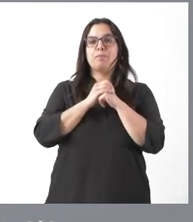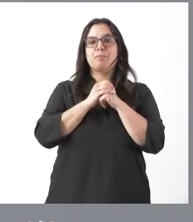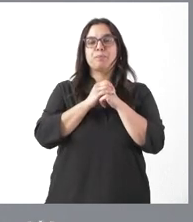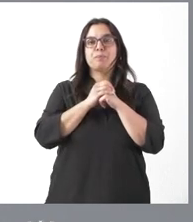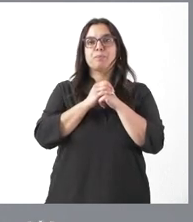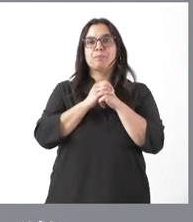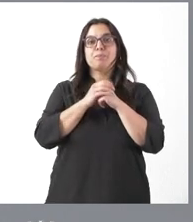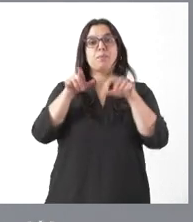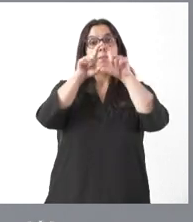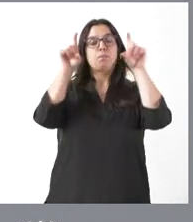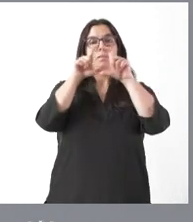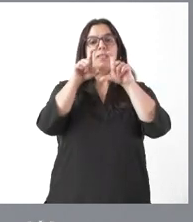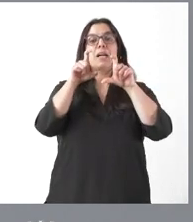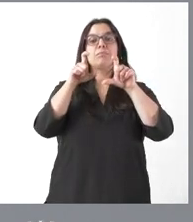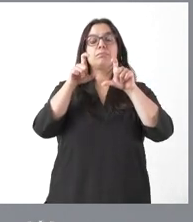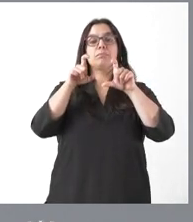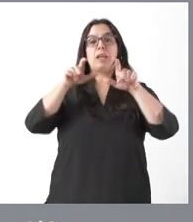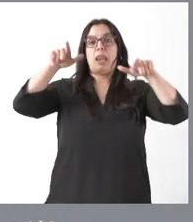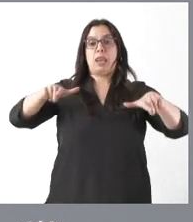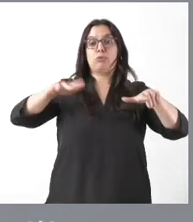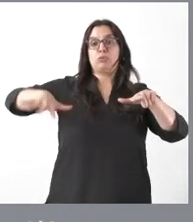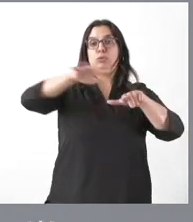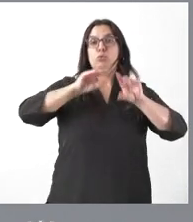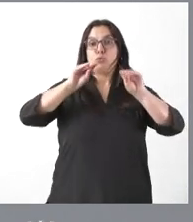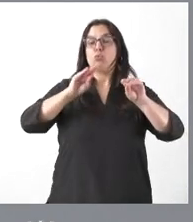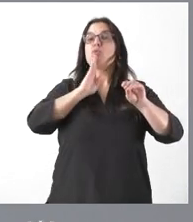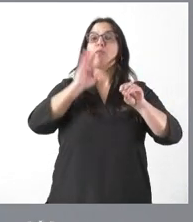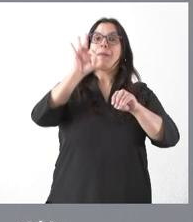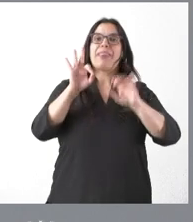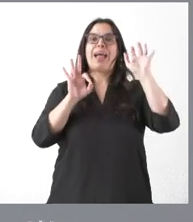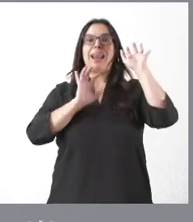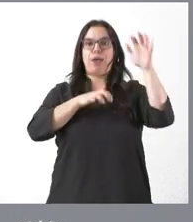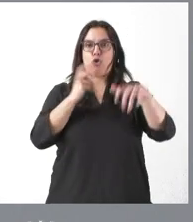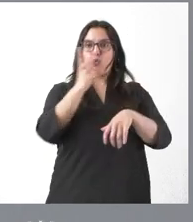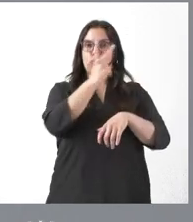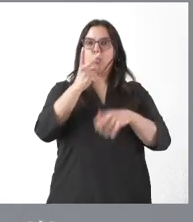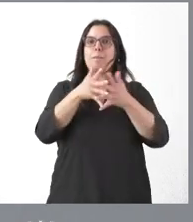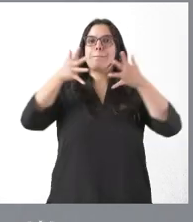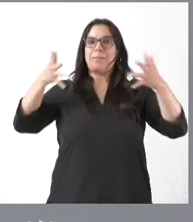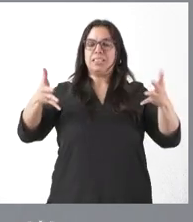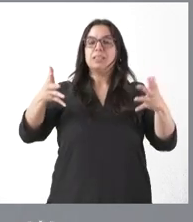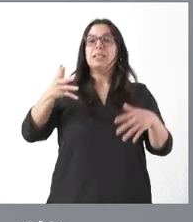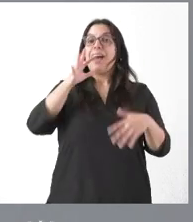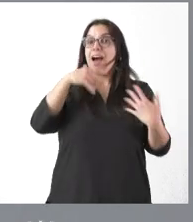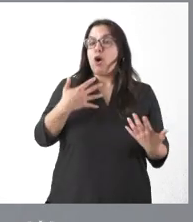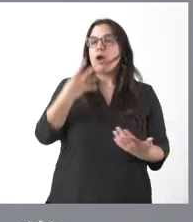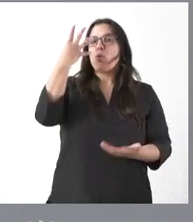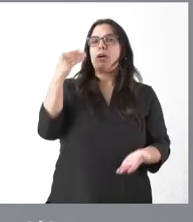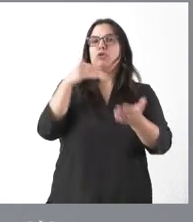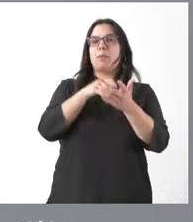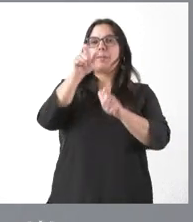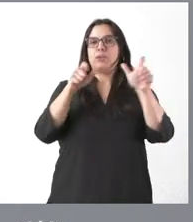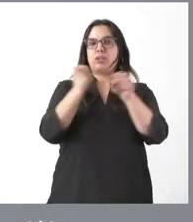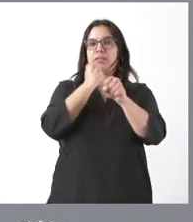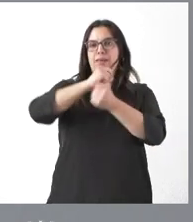compañía va a ampliar las instalaciones que tienen Palencia y en León Y actualmente dispone de 4.000 empleados en nuestra